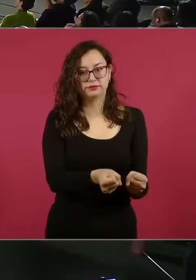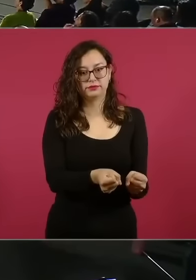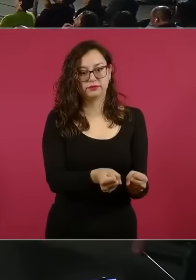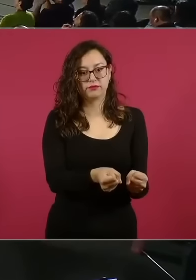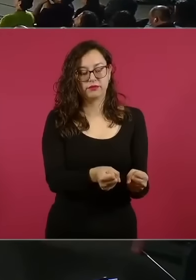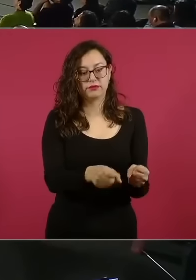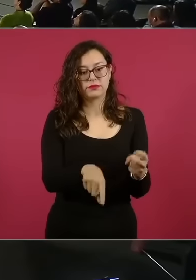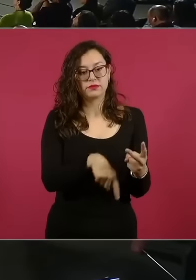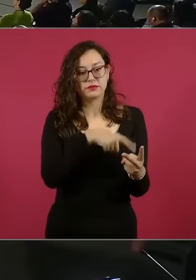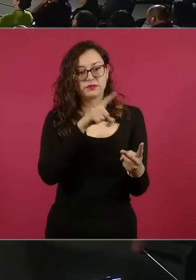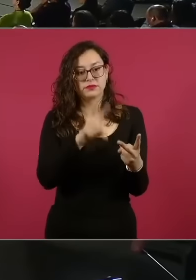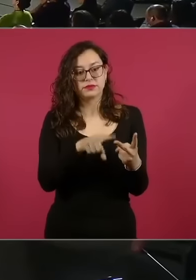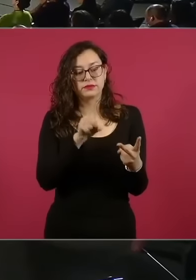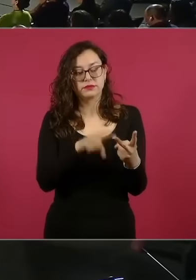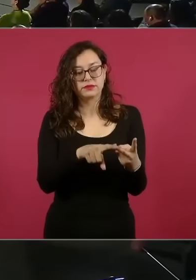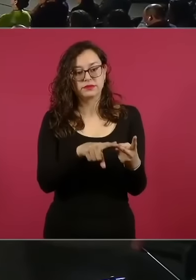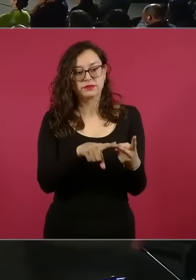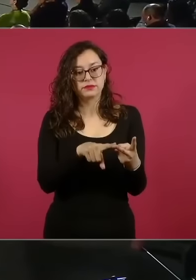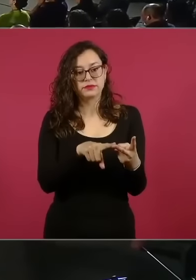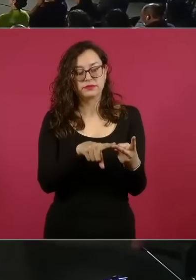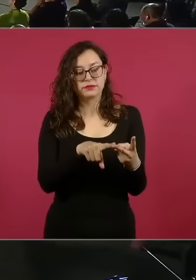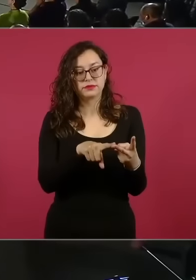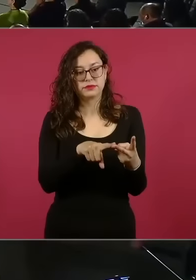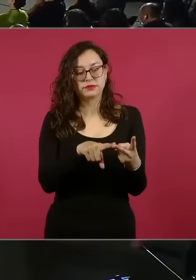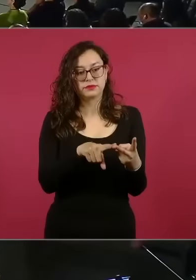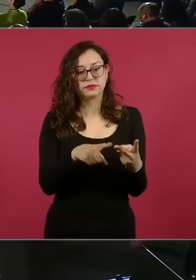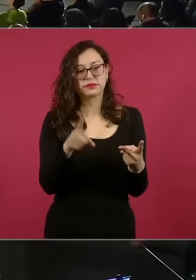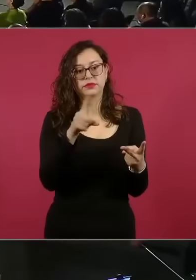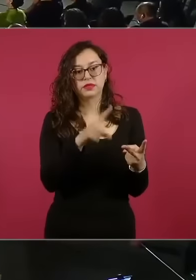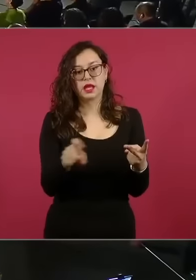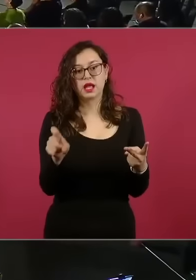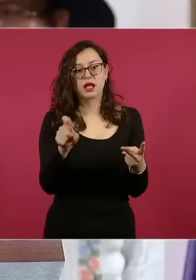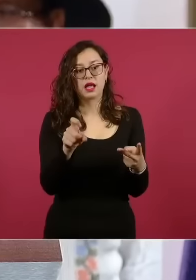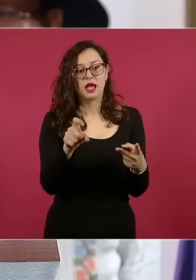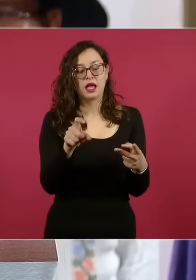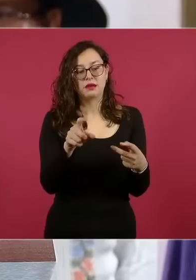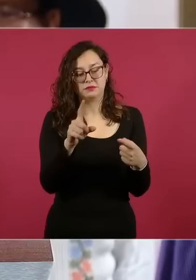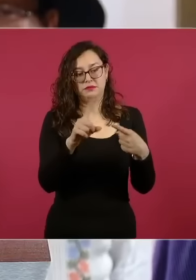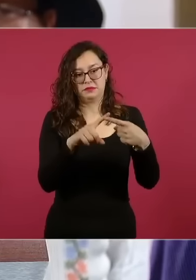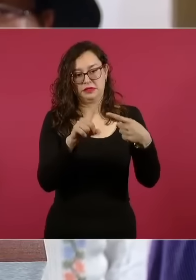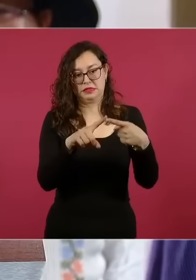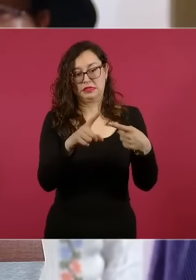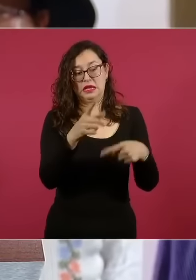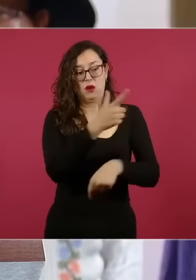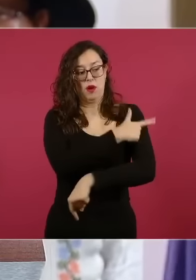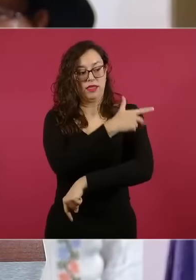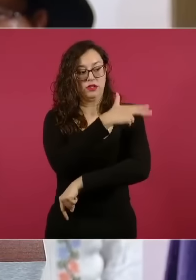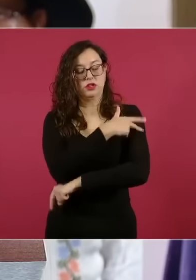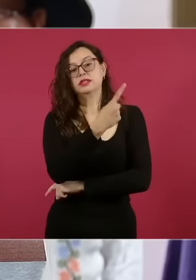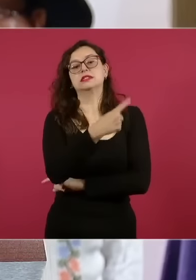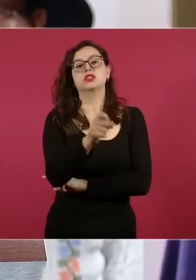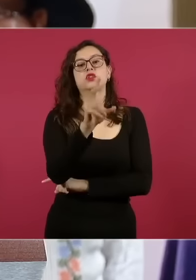Y esta institución ya tiene 130 mil elementos